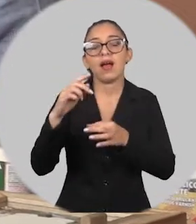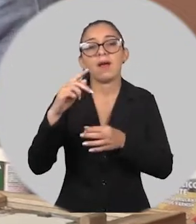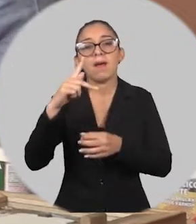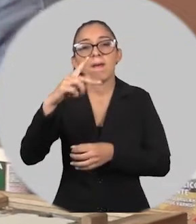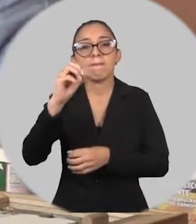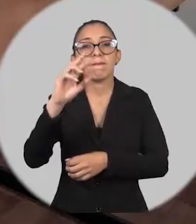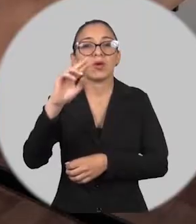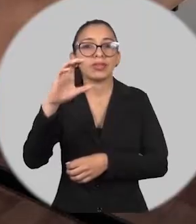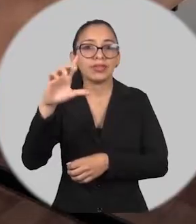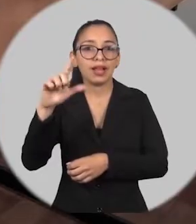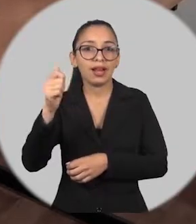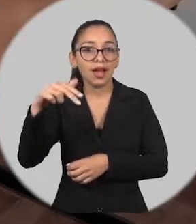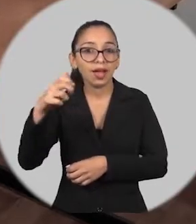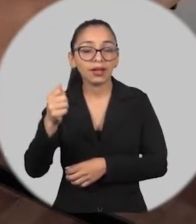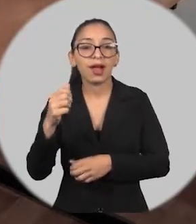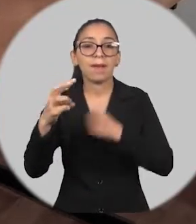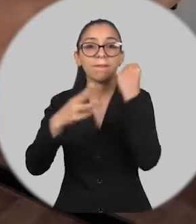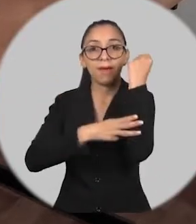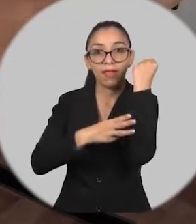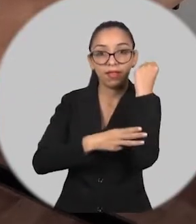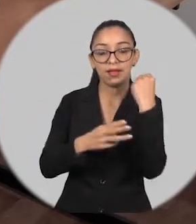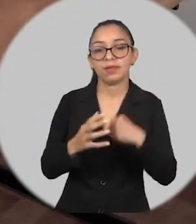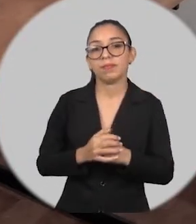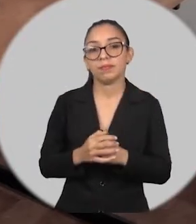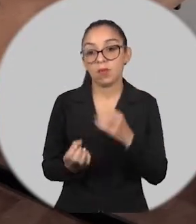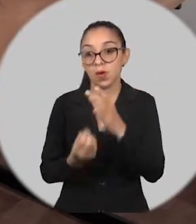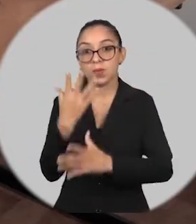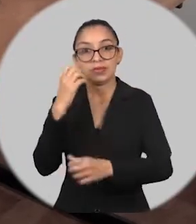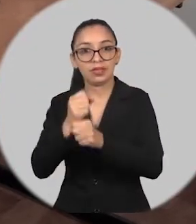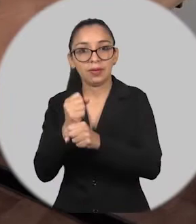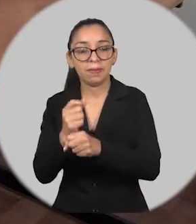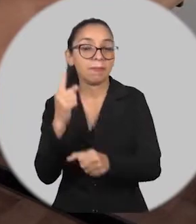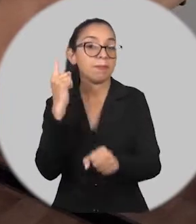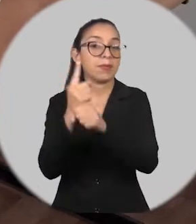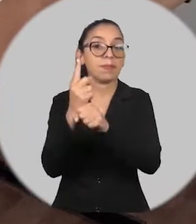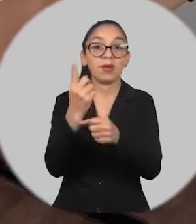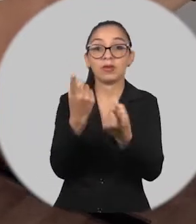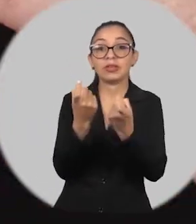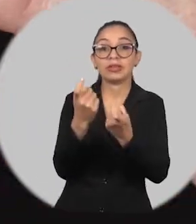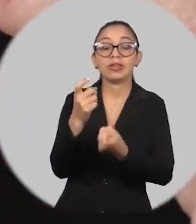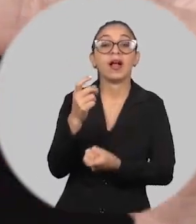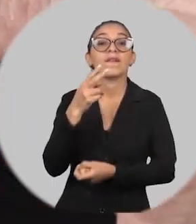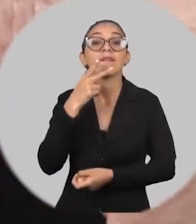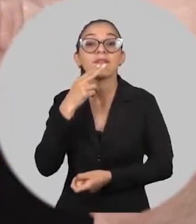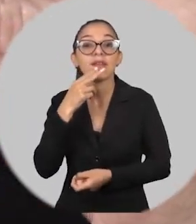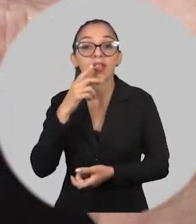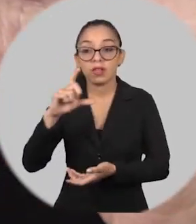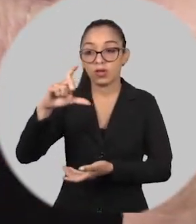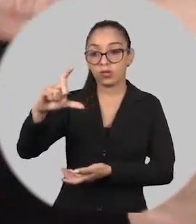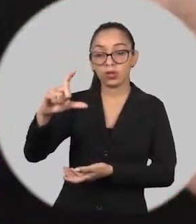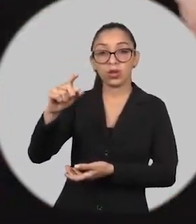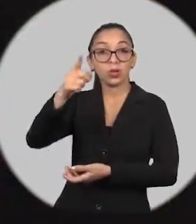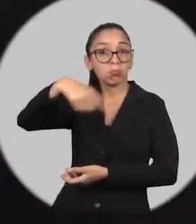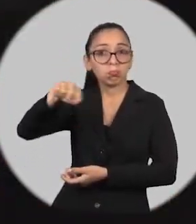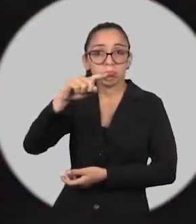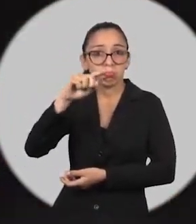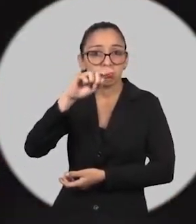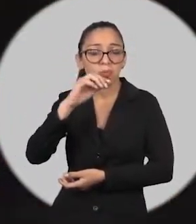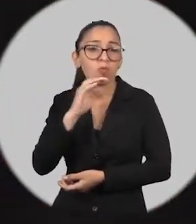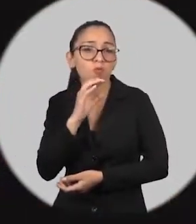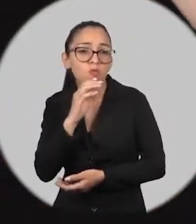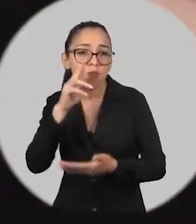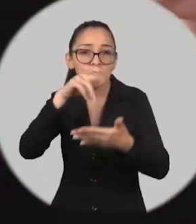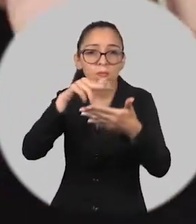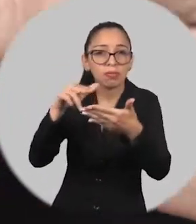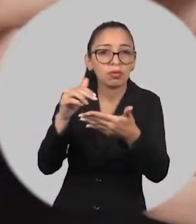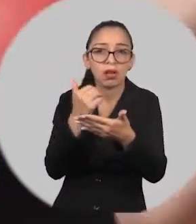en madera. Así que iniciamos el trabajo. Primero necesitamos un frasquito de vidrio. Para las que no saben pintar, yo les recomiendo que